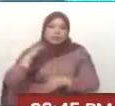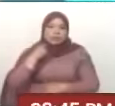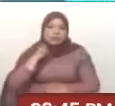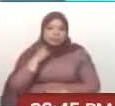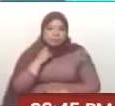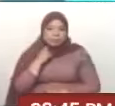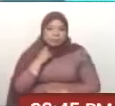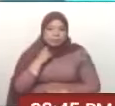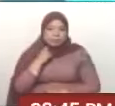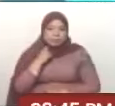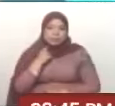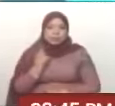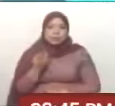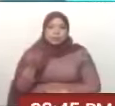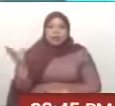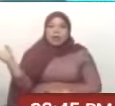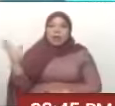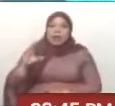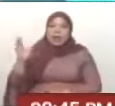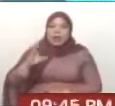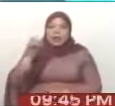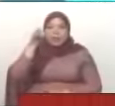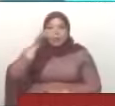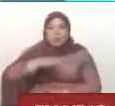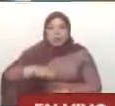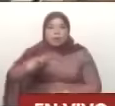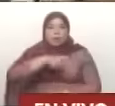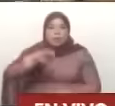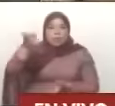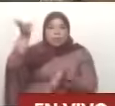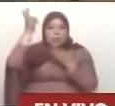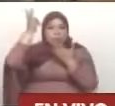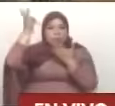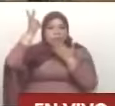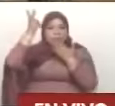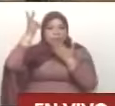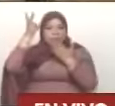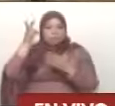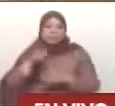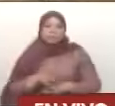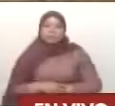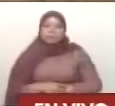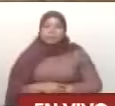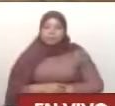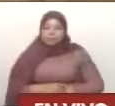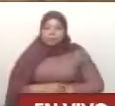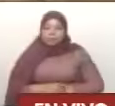indígenas, los indios Caracas, los pueblos Caracas.